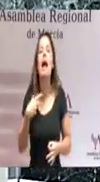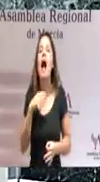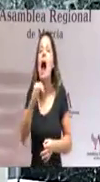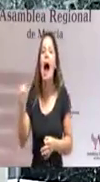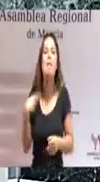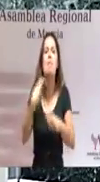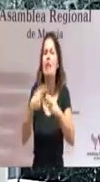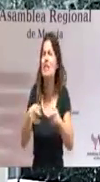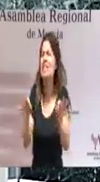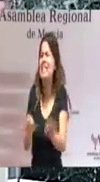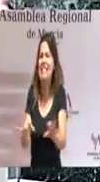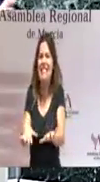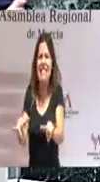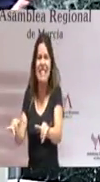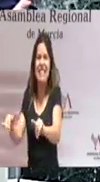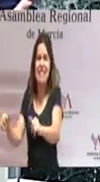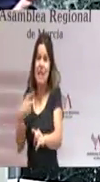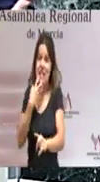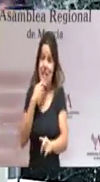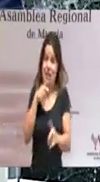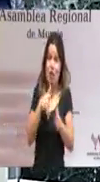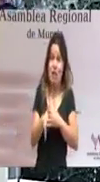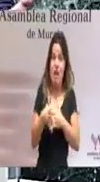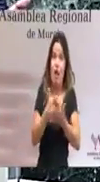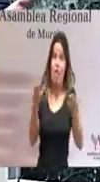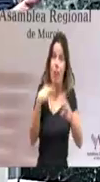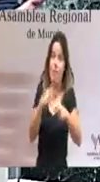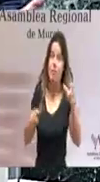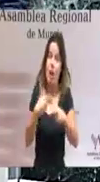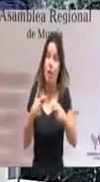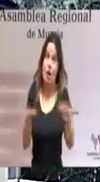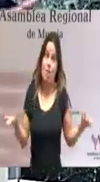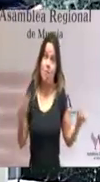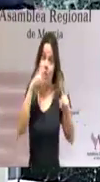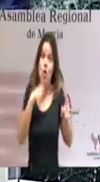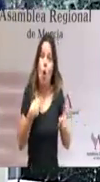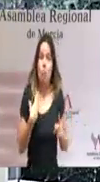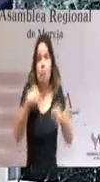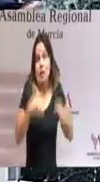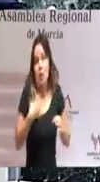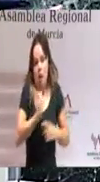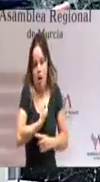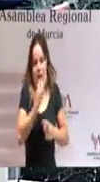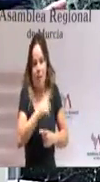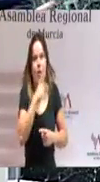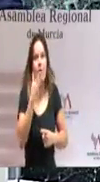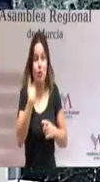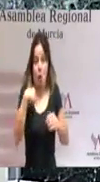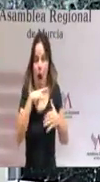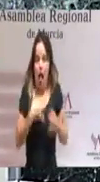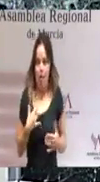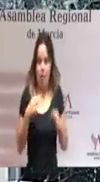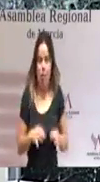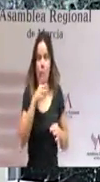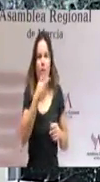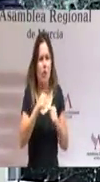apareciera por ahí ningún político. Si eso es fiarse de los políticos, hombre, yo me doy por aludido, pero acabamos de llegar. Pero ustedes llegaban esto toda la vida. No